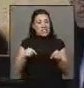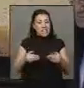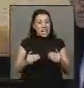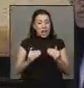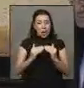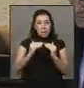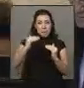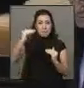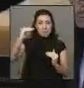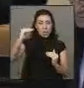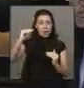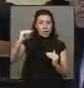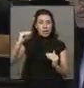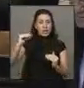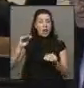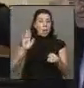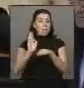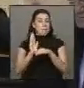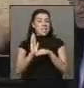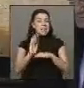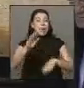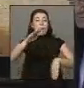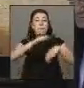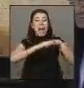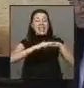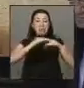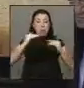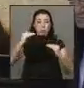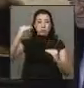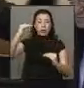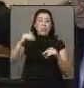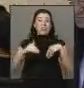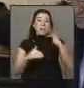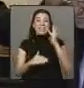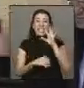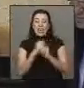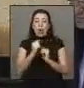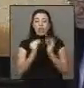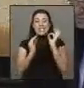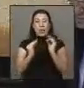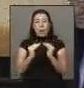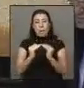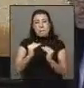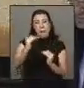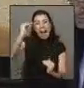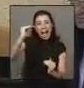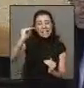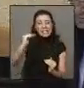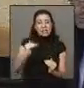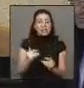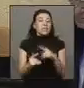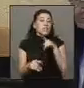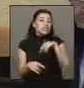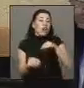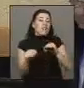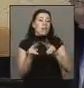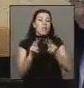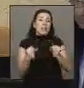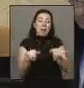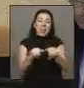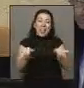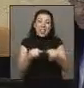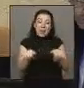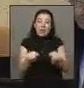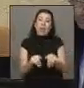día es muy grande, entre los mínimos y los máximos va a ser todavía más grande. Y si hablamos de equidad, es